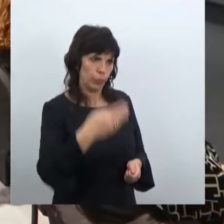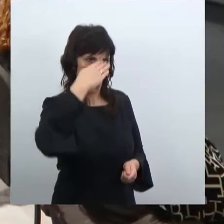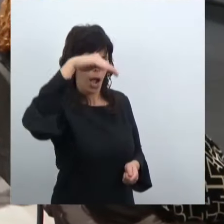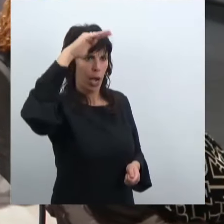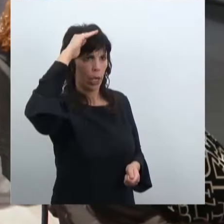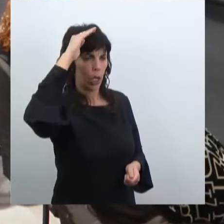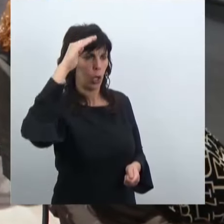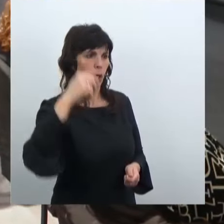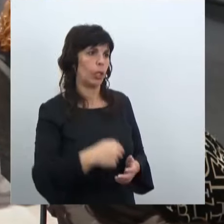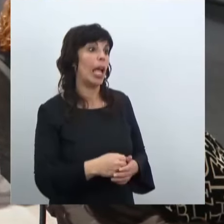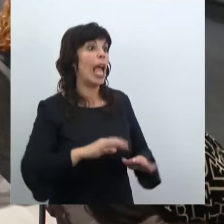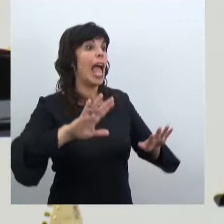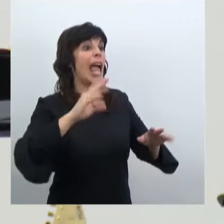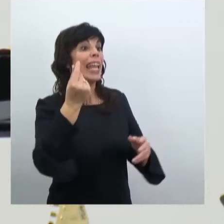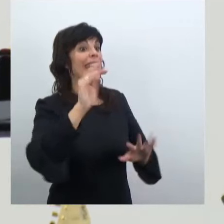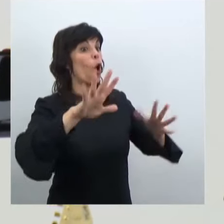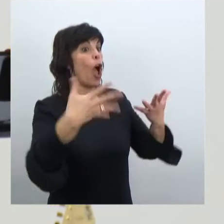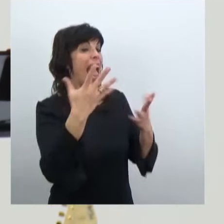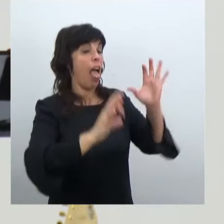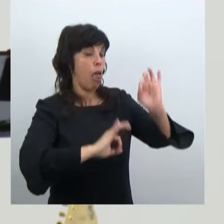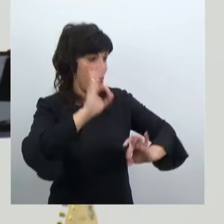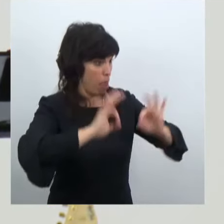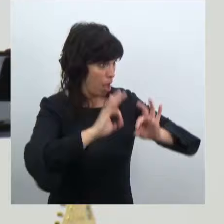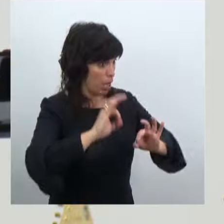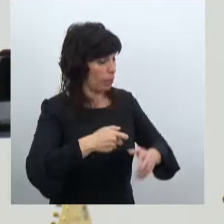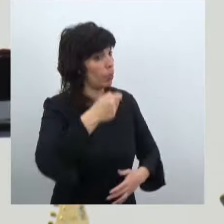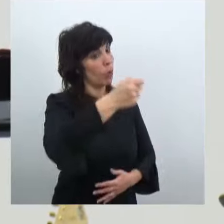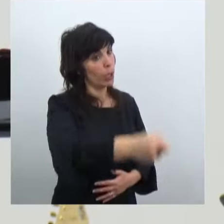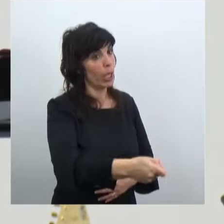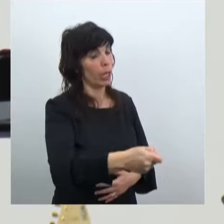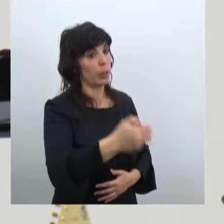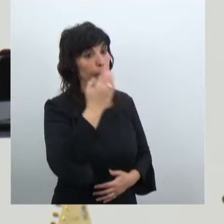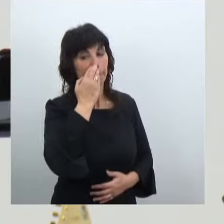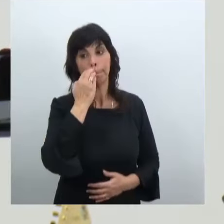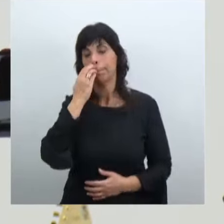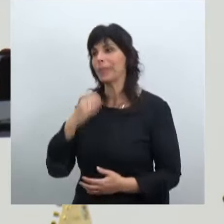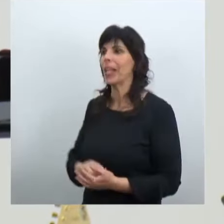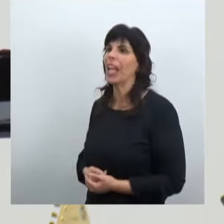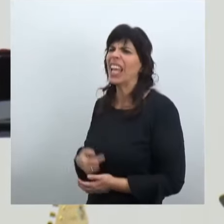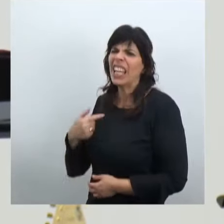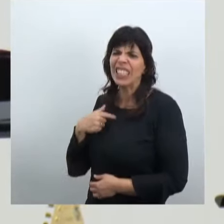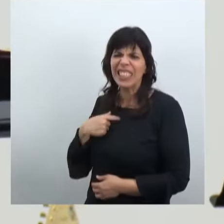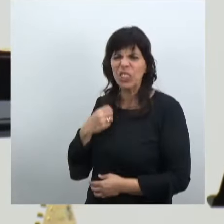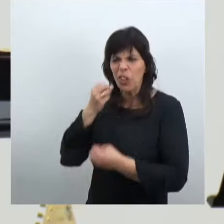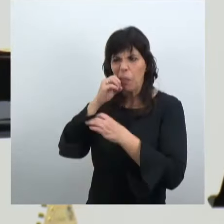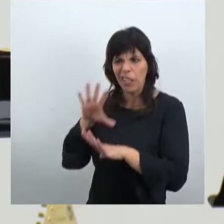traer nuestras primicias, nuestros diezmos. ¿Se acuerda de la bendición que me dio? Y yo me pensé, ¿qué me voy a acordar?